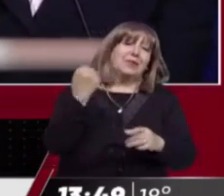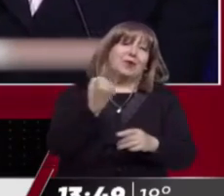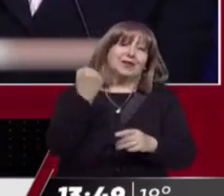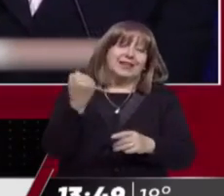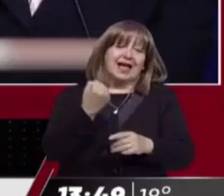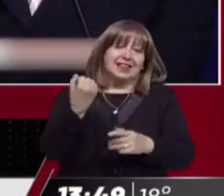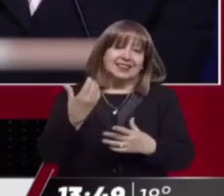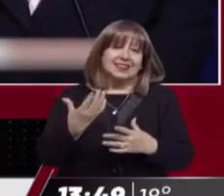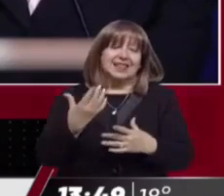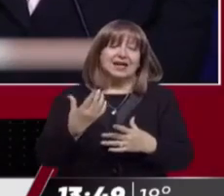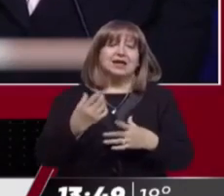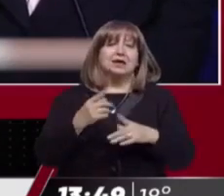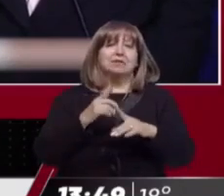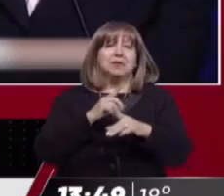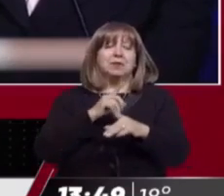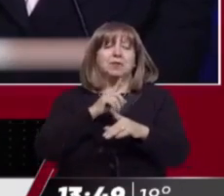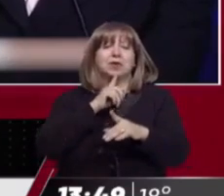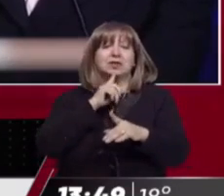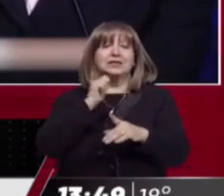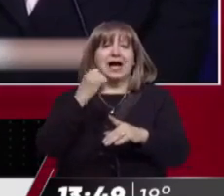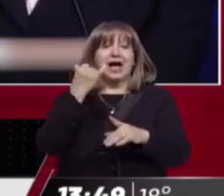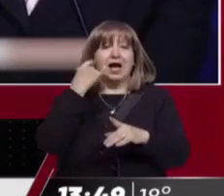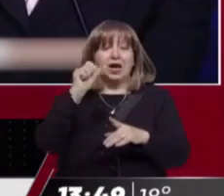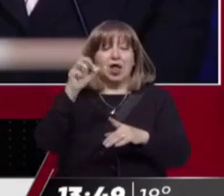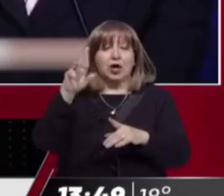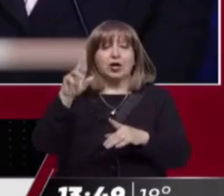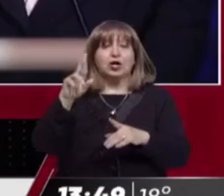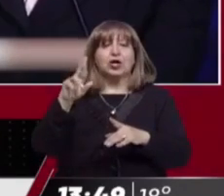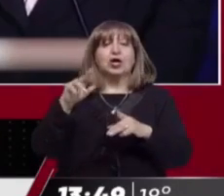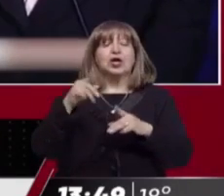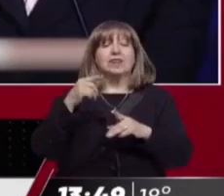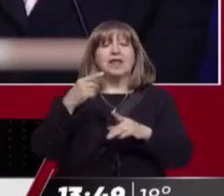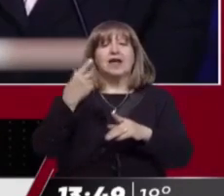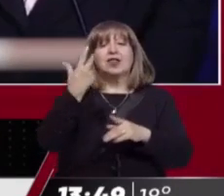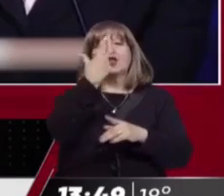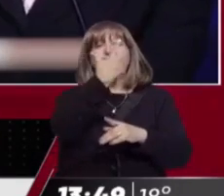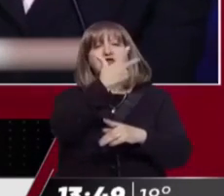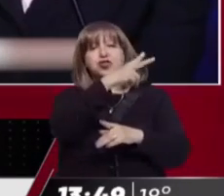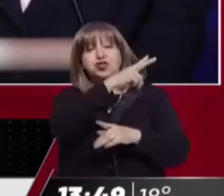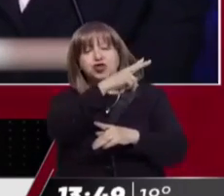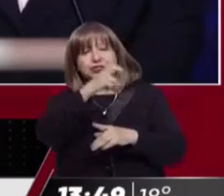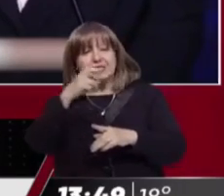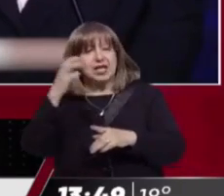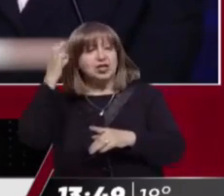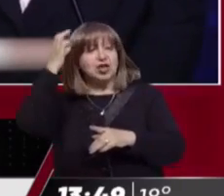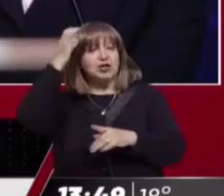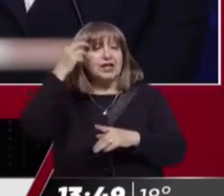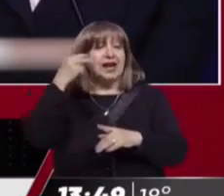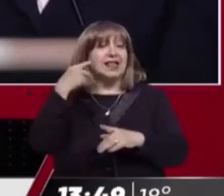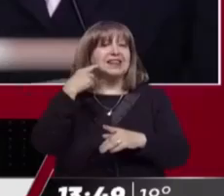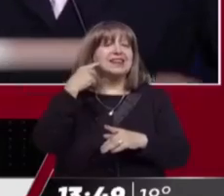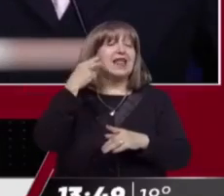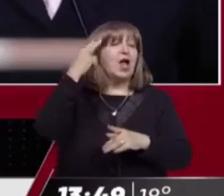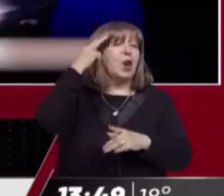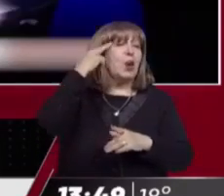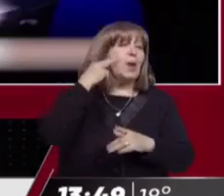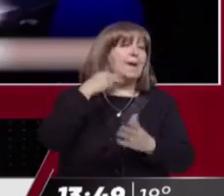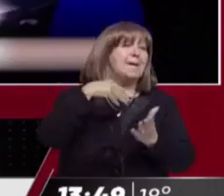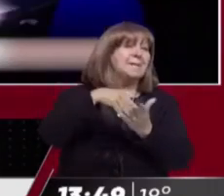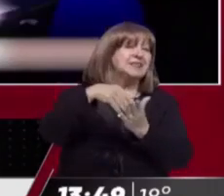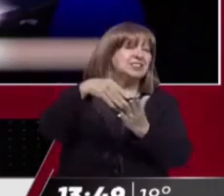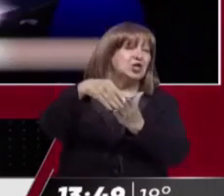lo que influye Taylor Swift, que tiene 239 millones de seguidores a nivel global, ¿no? Pero claro, que aquí tiene por lo